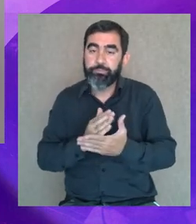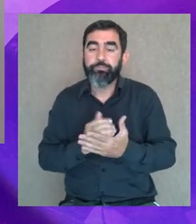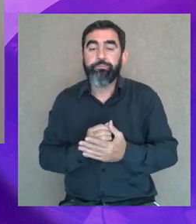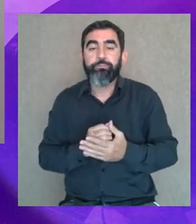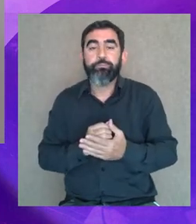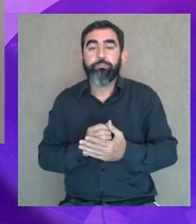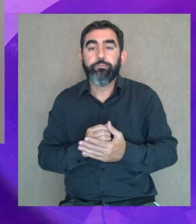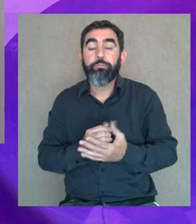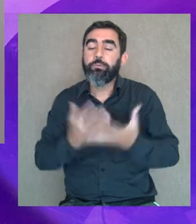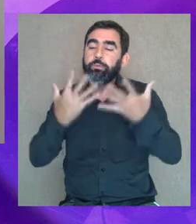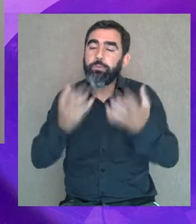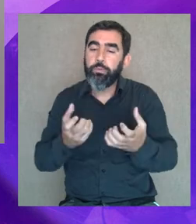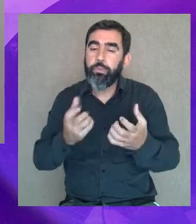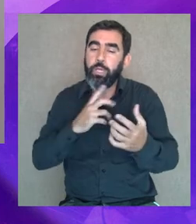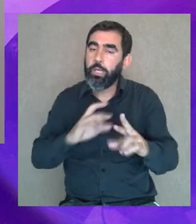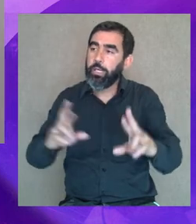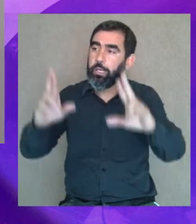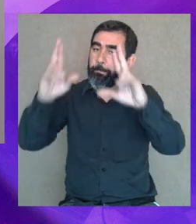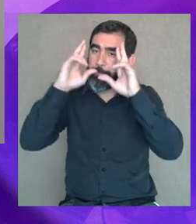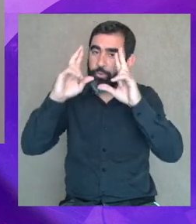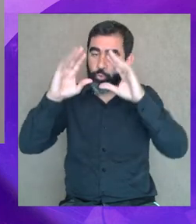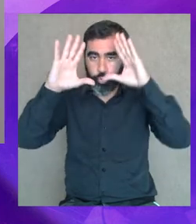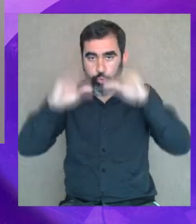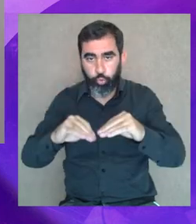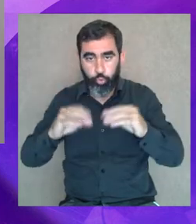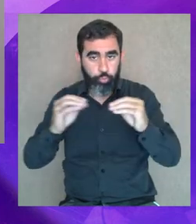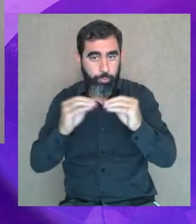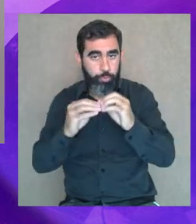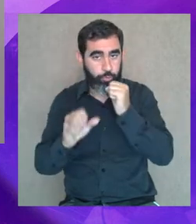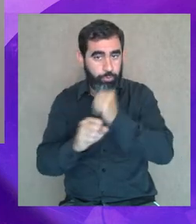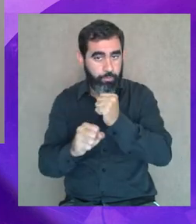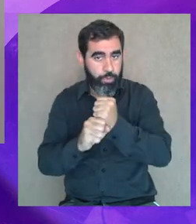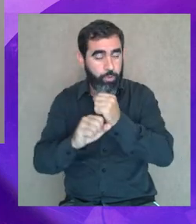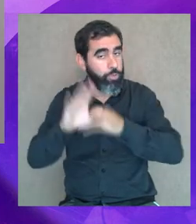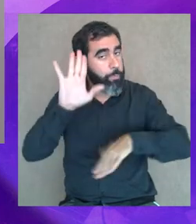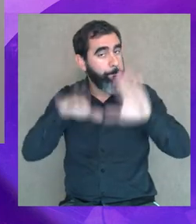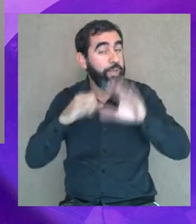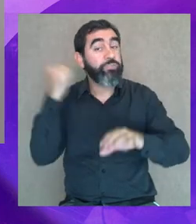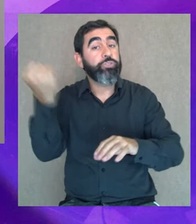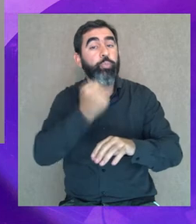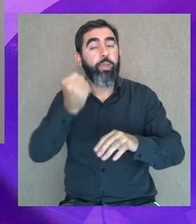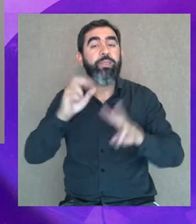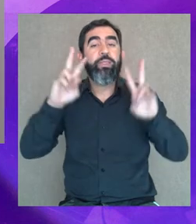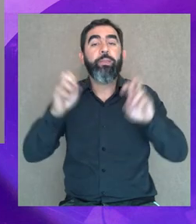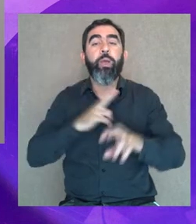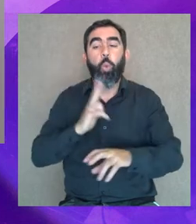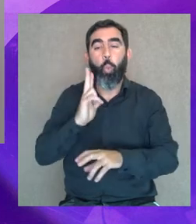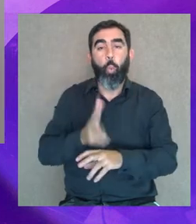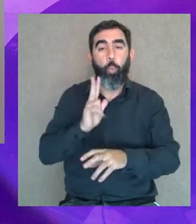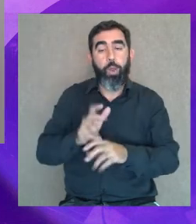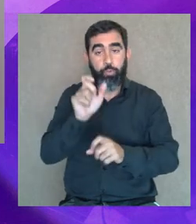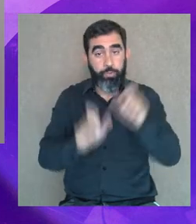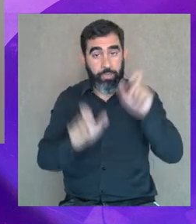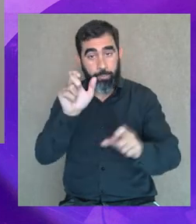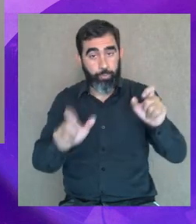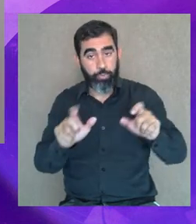trató de que hubiera un gran respeto entre todos que lo más importante fuera la parte humana de las personas